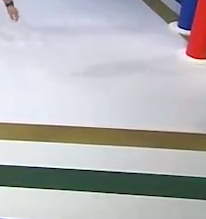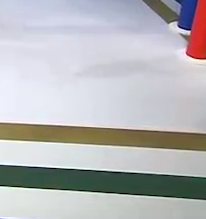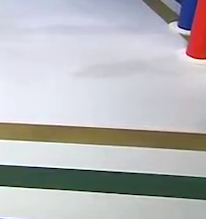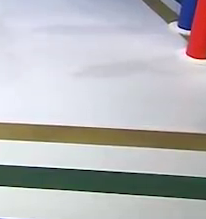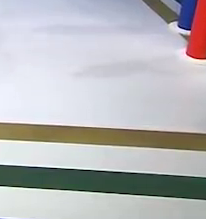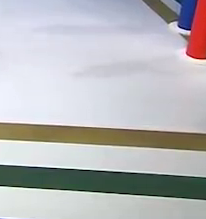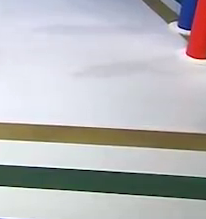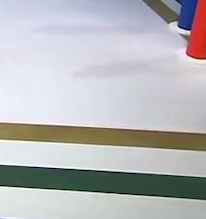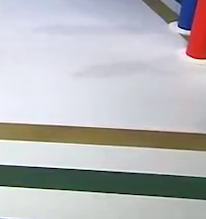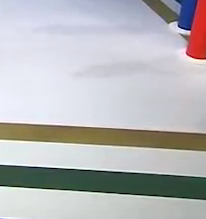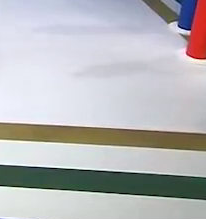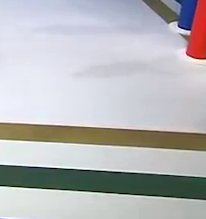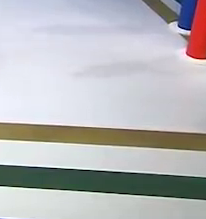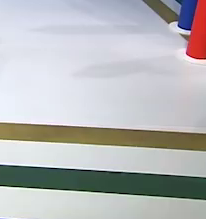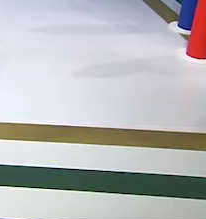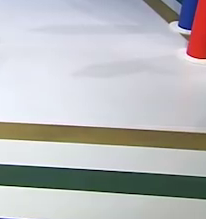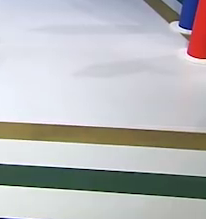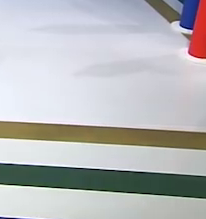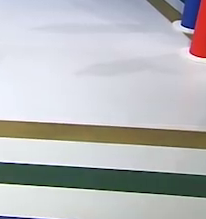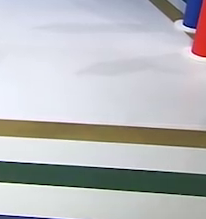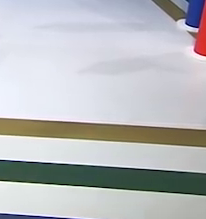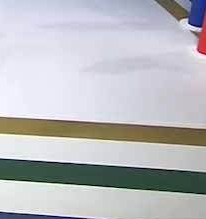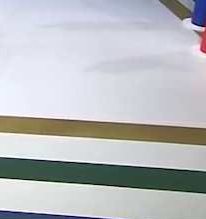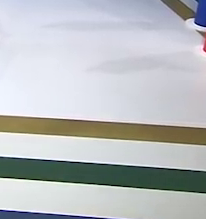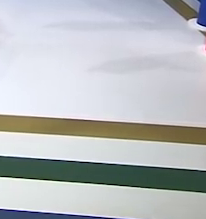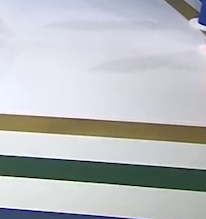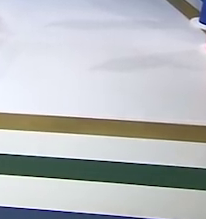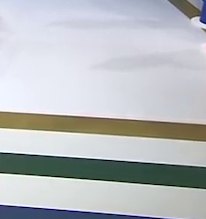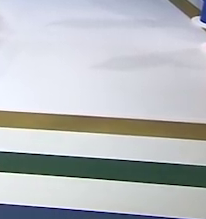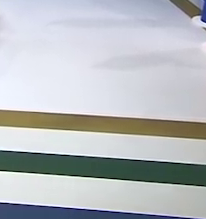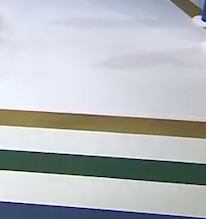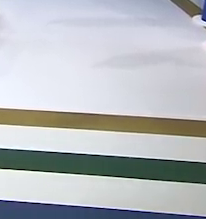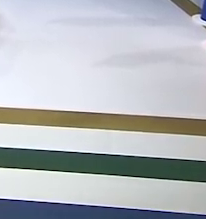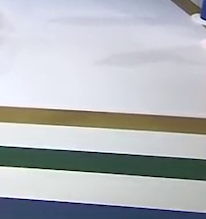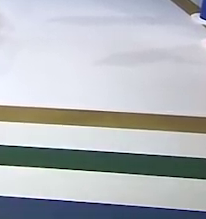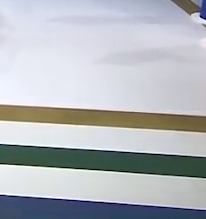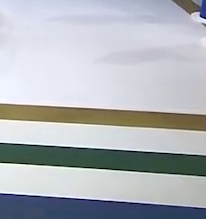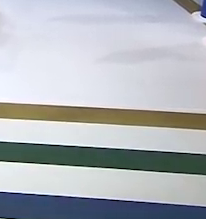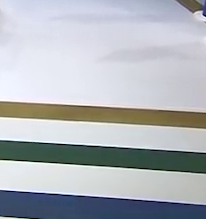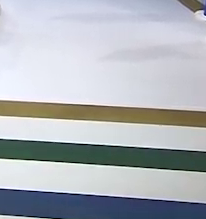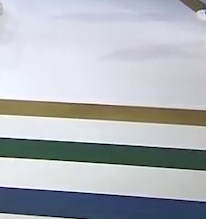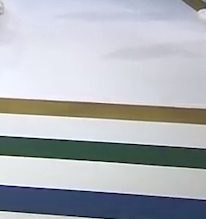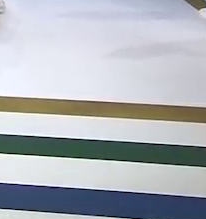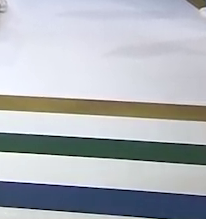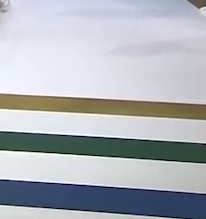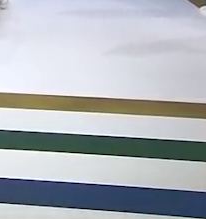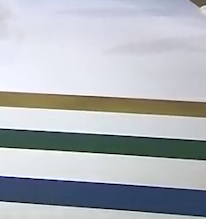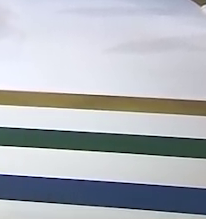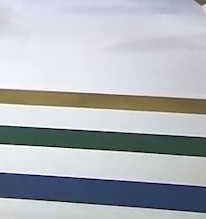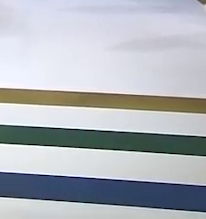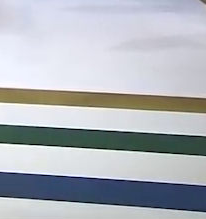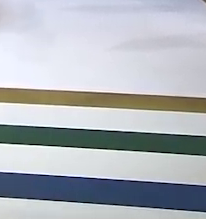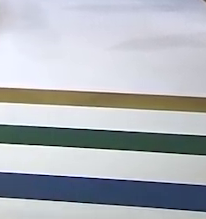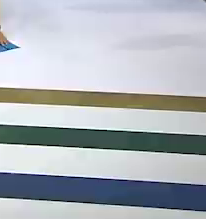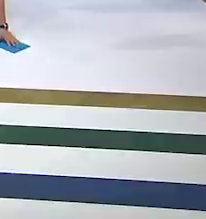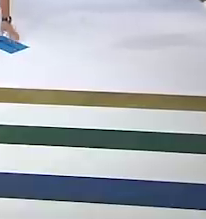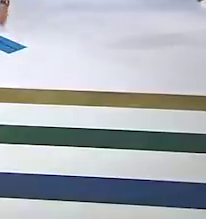ahora yo lo hago, Jorge? Ay, me parece perfecto. Que si hay alguien en casa, invítalo a jugar. ¡Vamos a irnos hasta